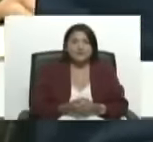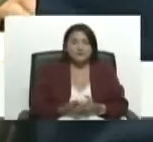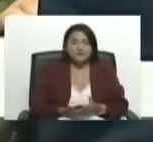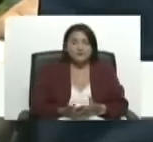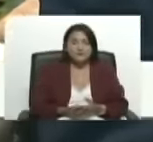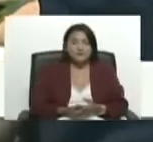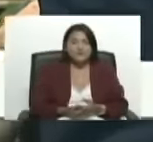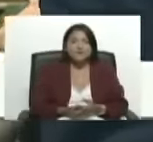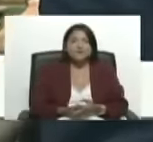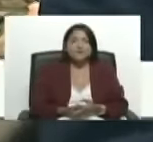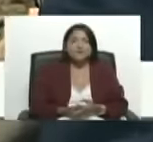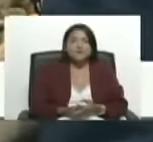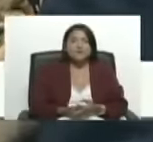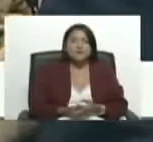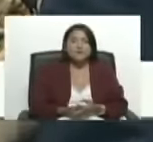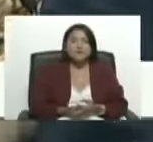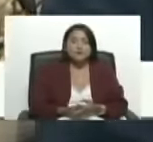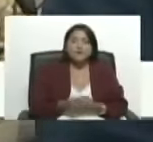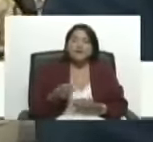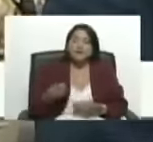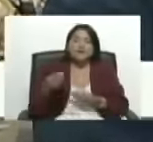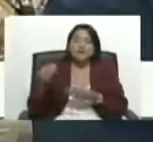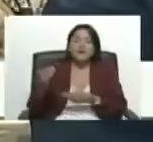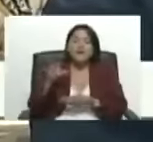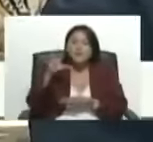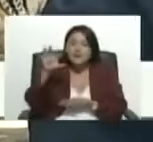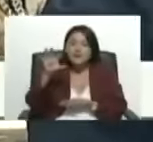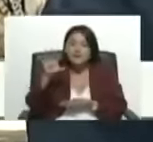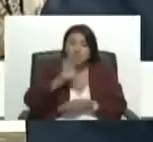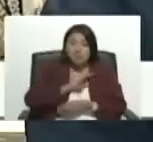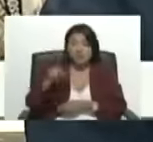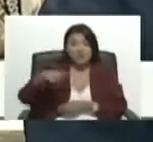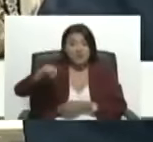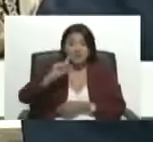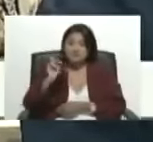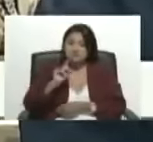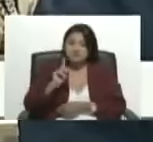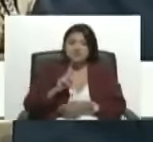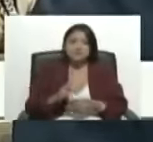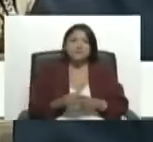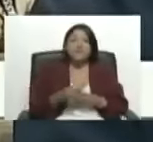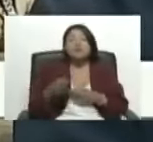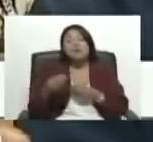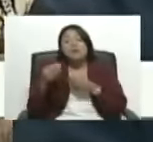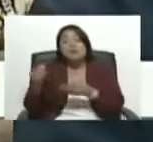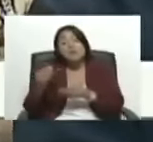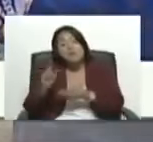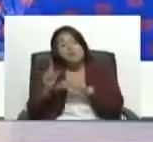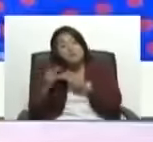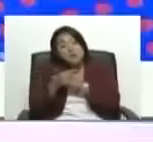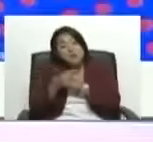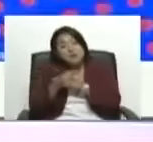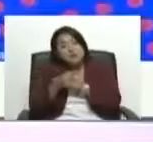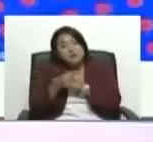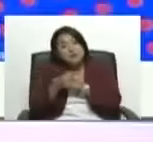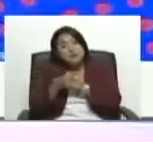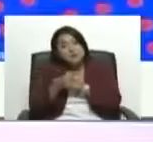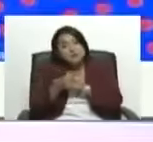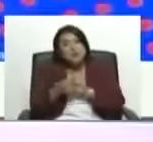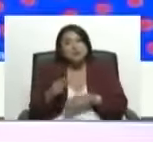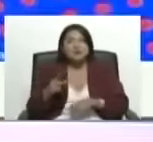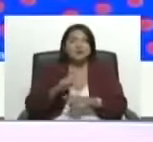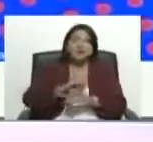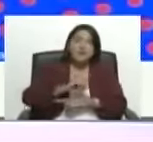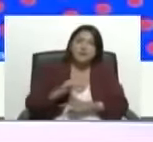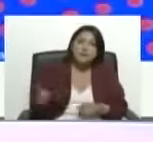entregan un territorio que no era de ellos, se la dan a Guyana, que tampoco era de ellos, ni tienen título, ni